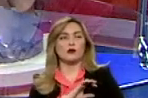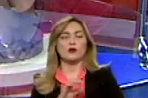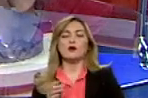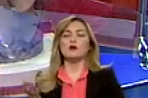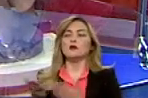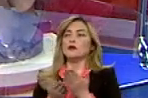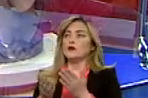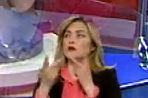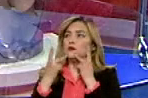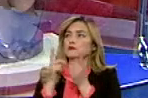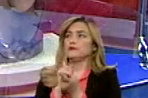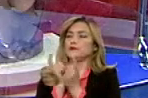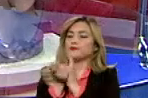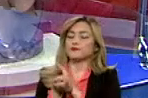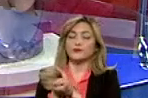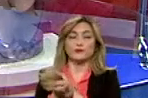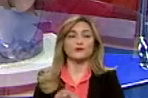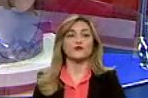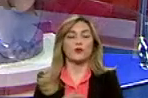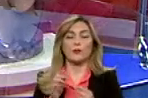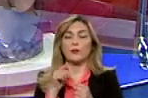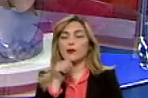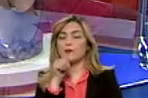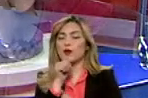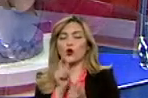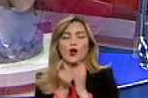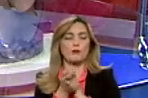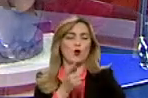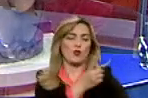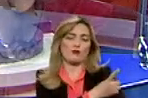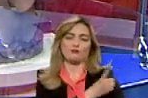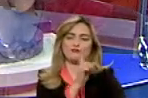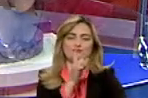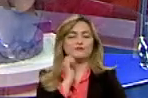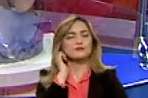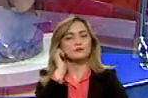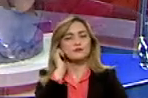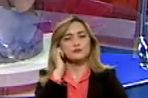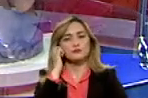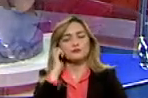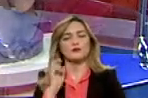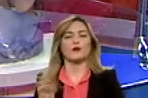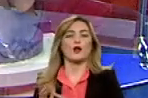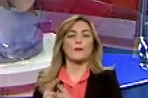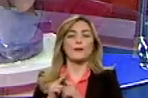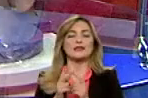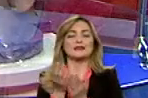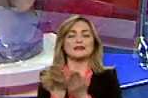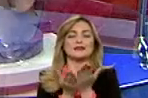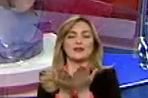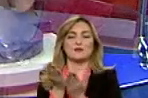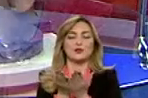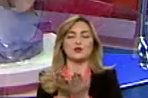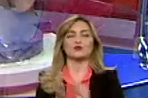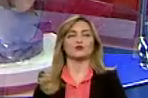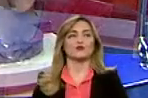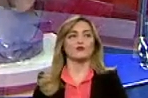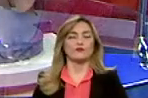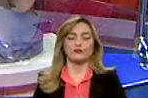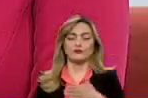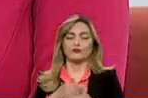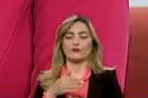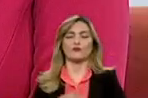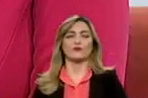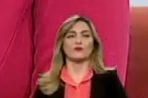servicio privado cambie. Ya no que no sea una delegación, sino que sea a partir de una prestación de un servicio. Creo que ahí podríamos ir